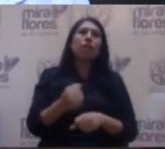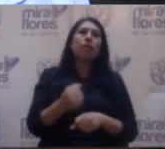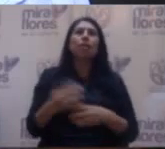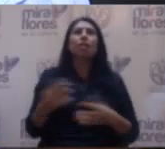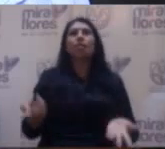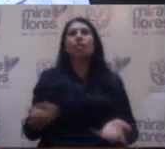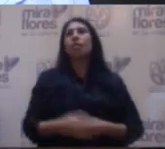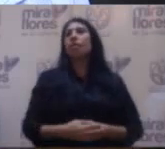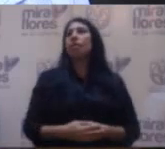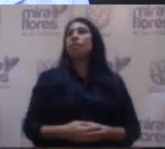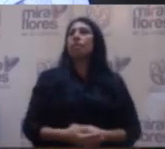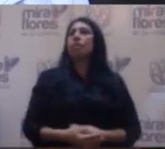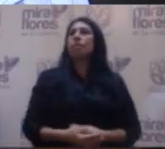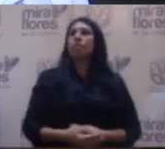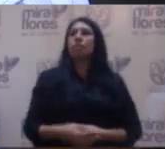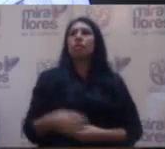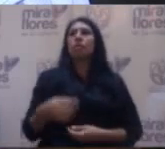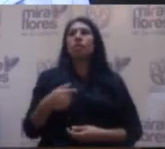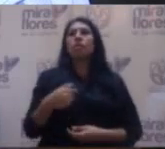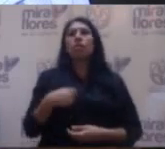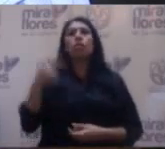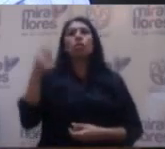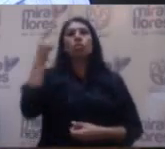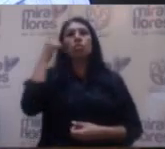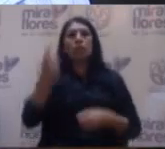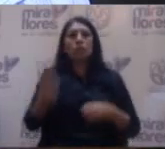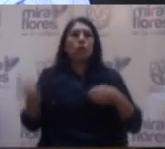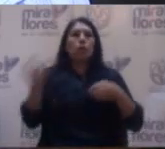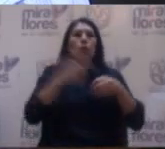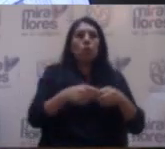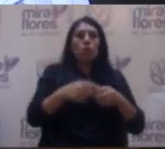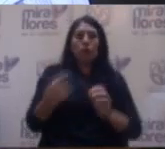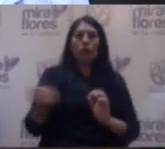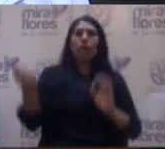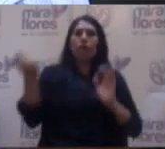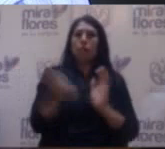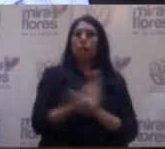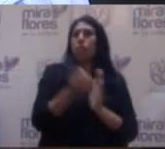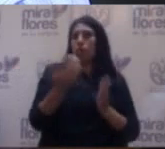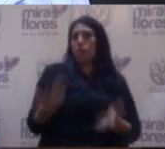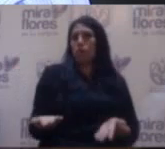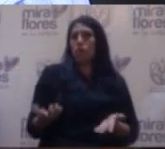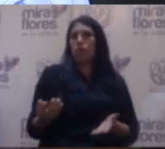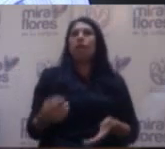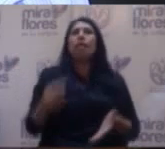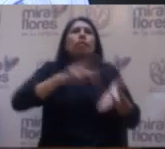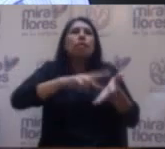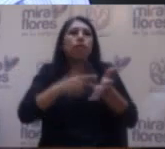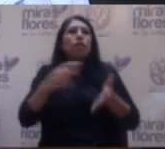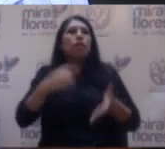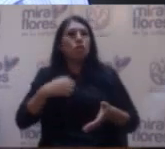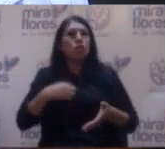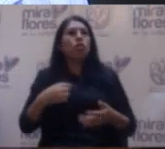Y si yo me uno al voto aprobatorio, quiere decir que estoy contento, que estoy aprobando lo que se ha hecho hasta